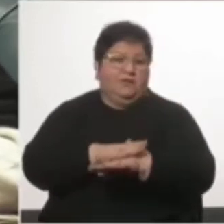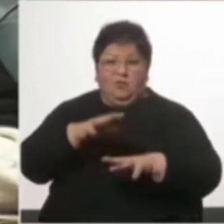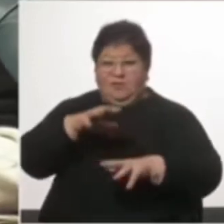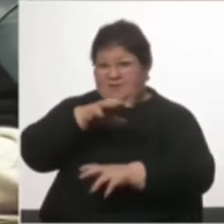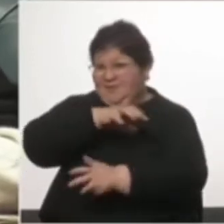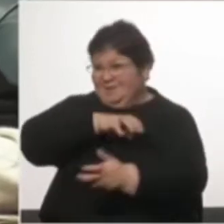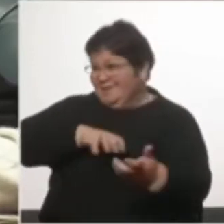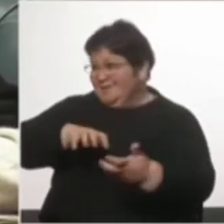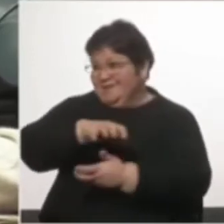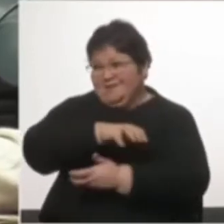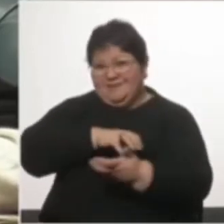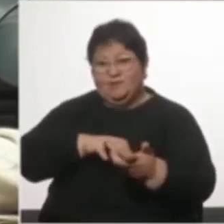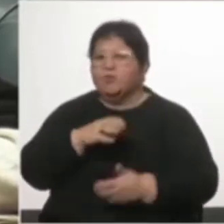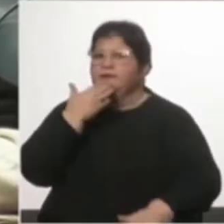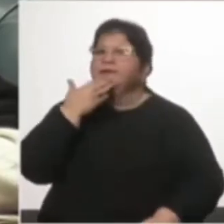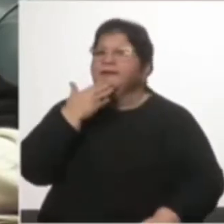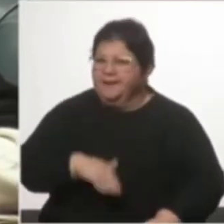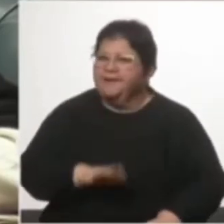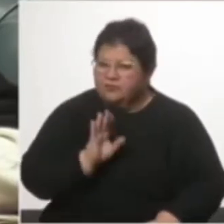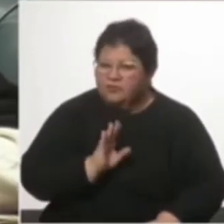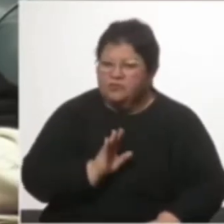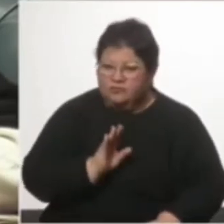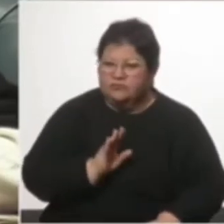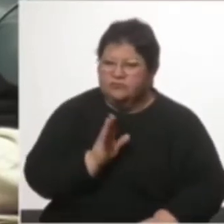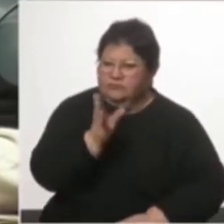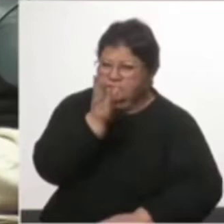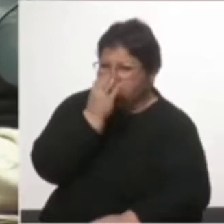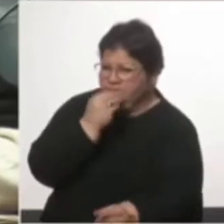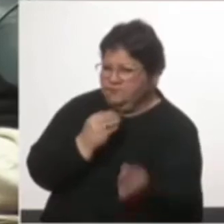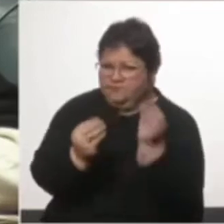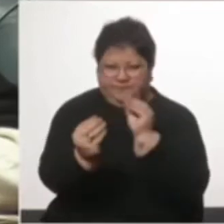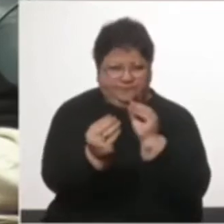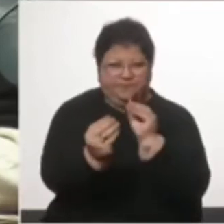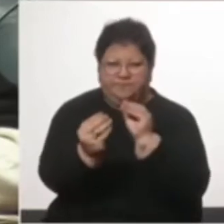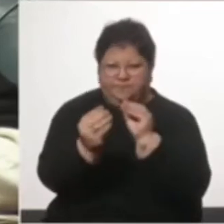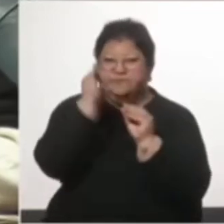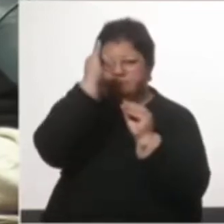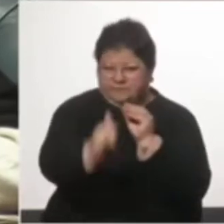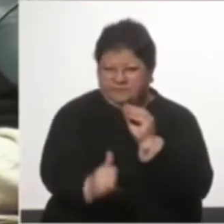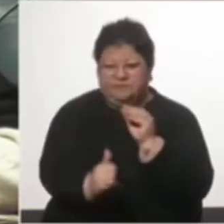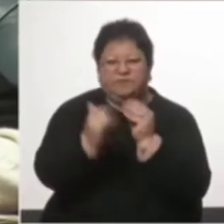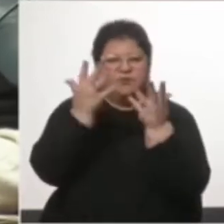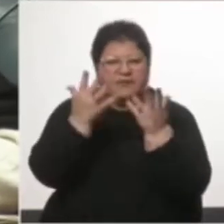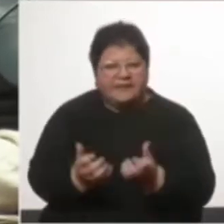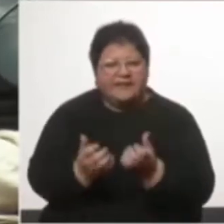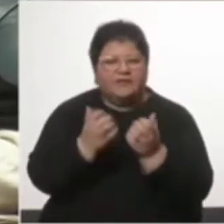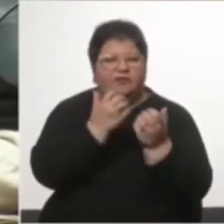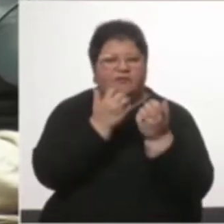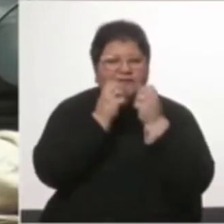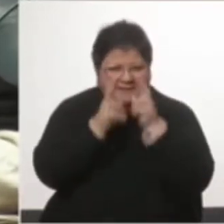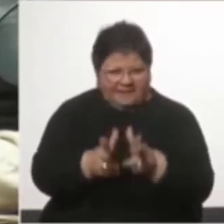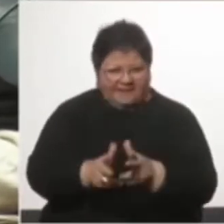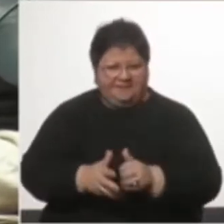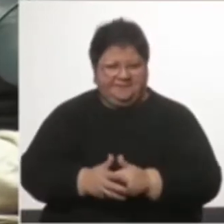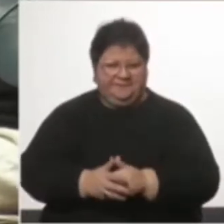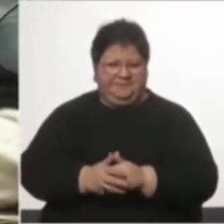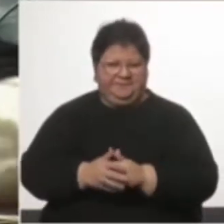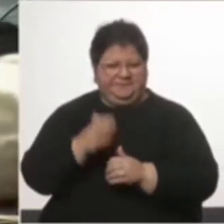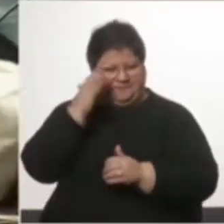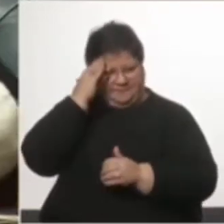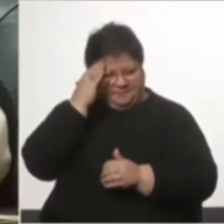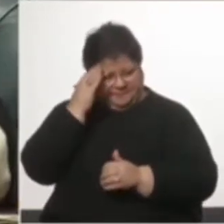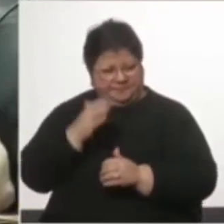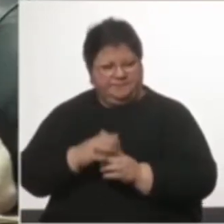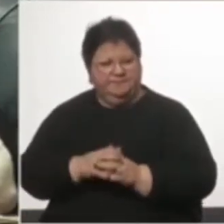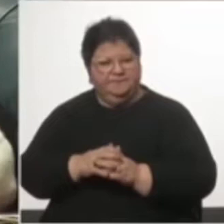hoy. Los entiendo. Me pongo en su lugar y quiero que lo sepan. Y como en